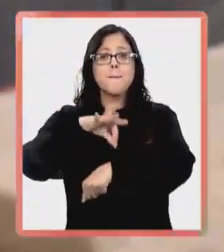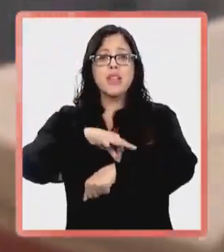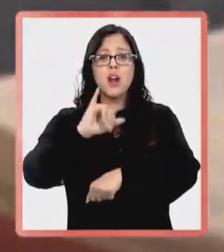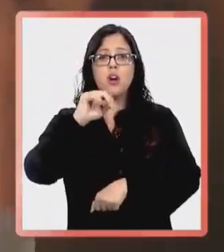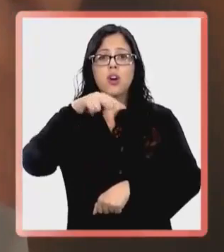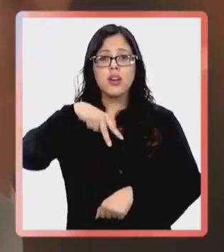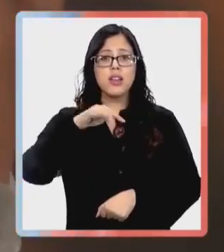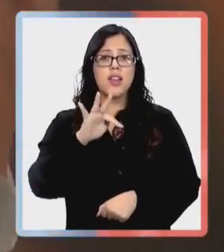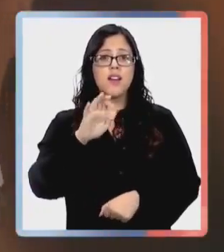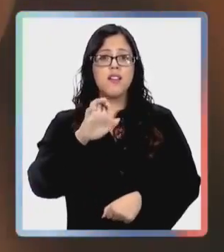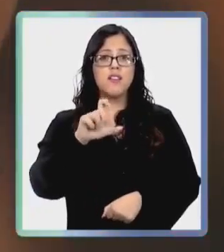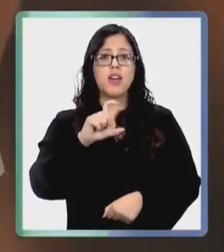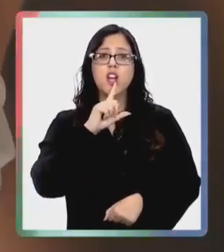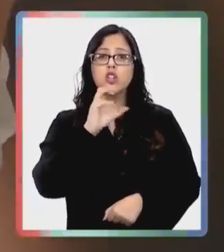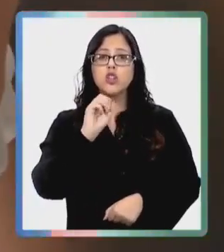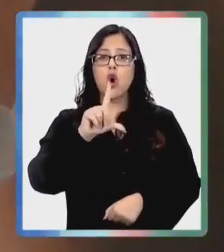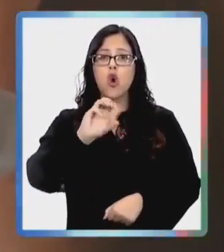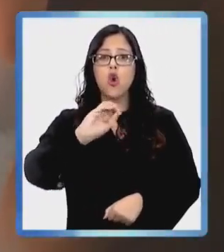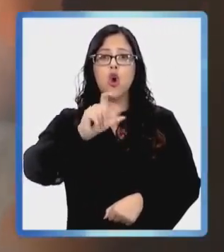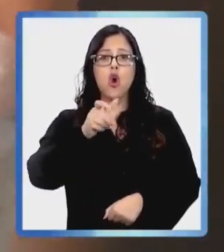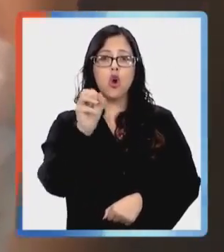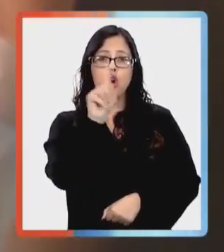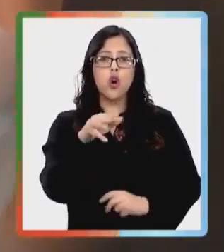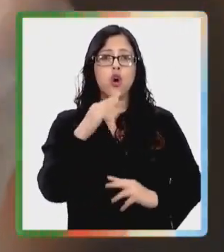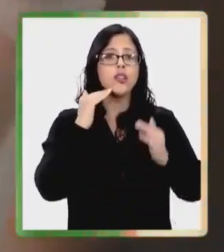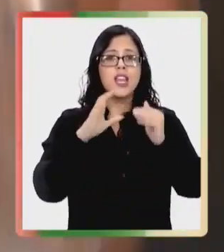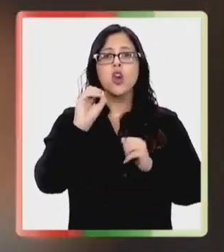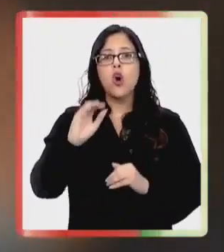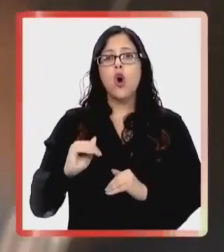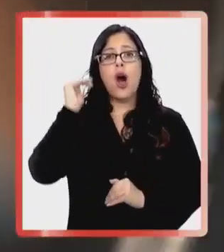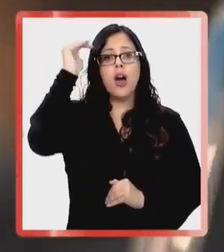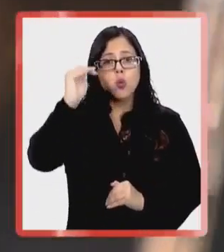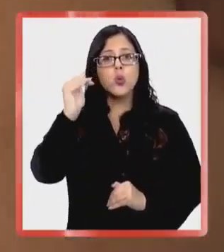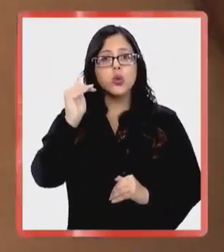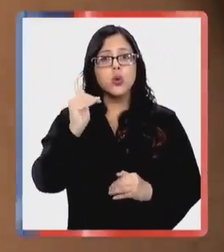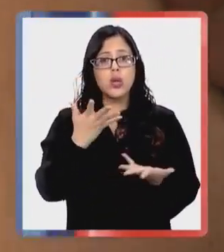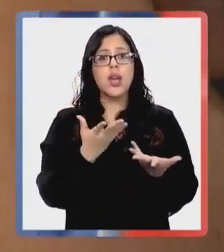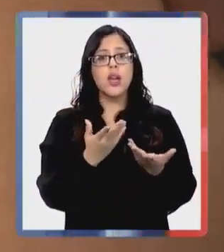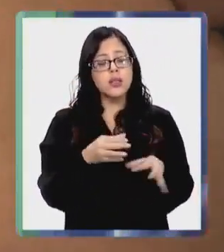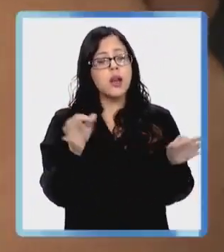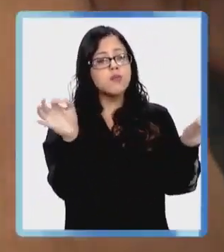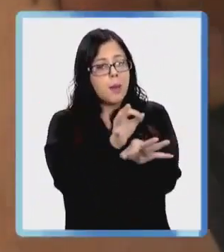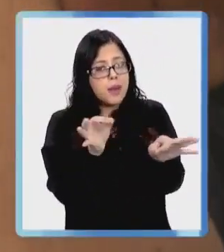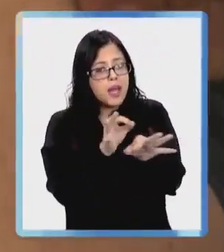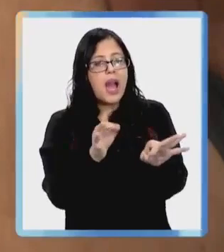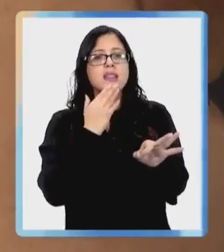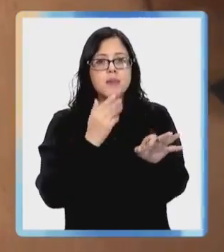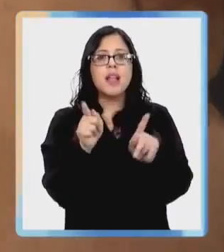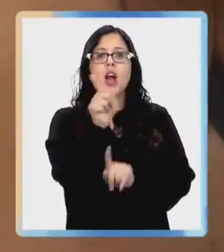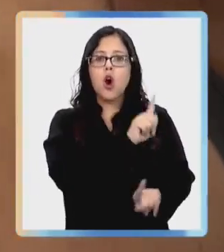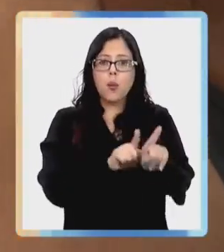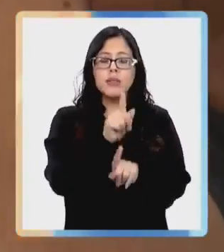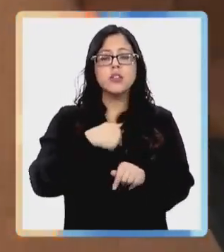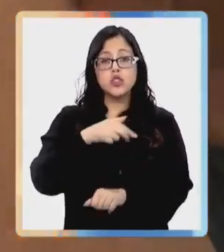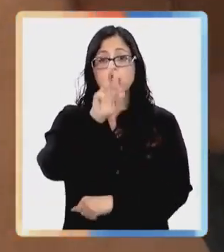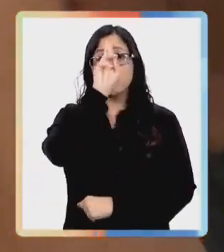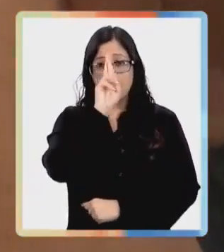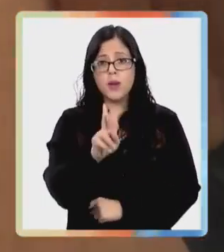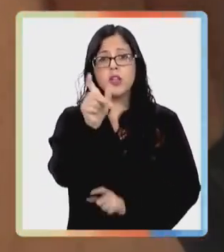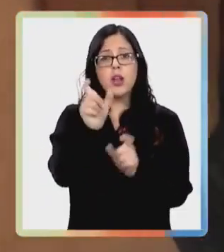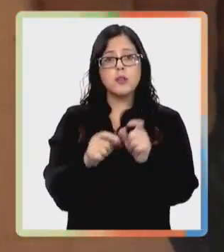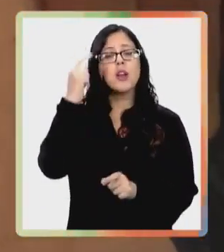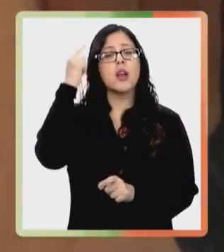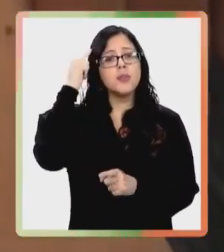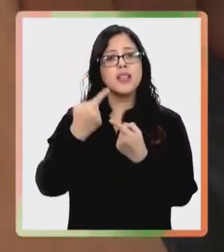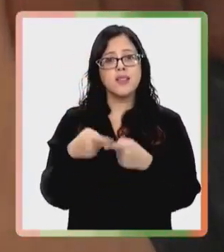yo, los infectólogos de adultos o de niños, le den las explicaciones y traten de convencer a esa población. Yo respeto a los